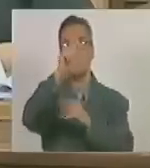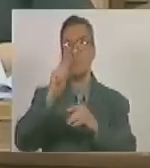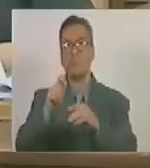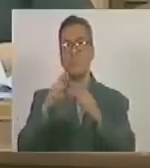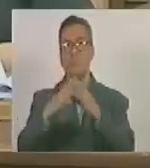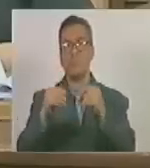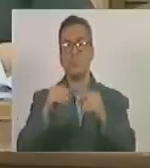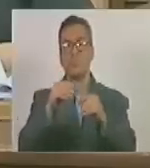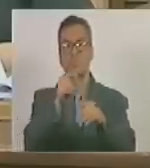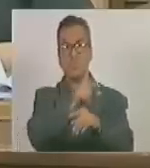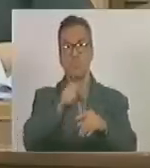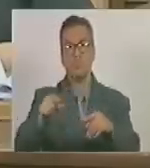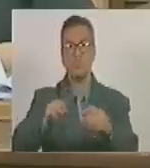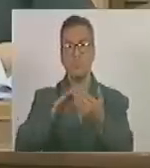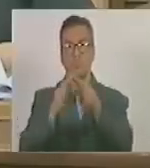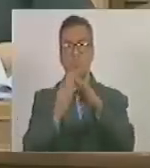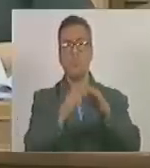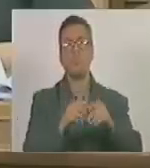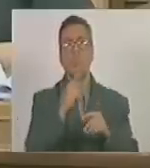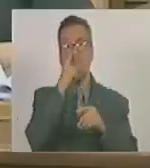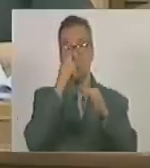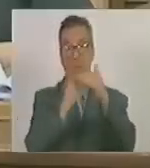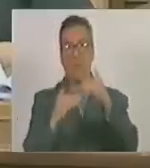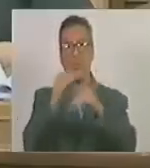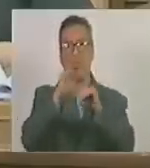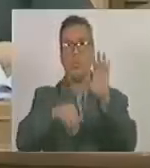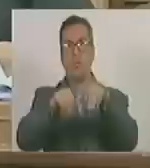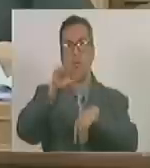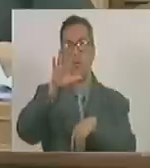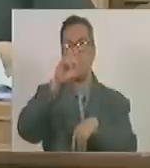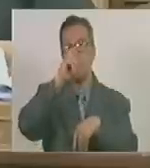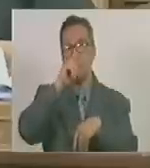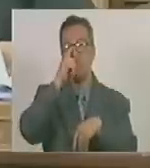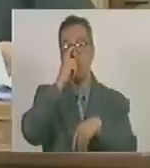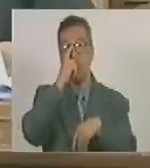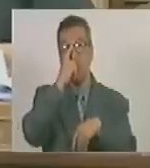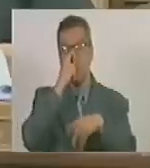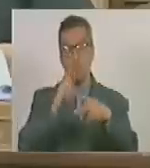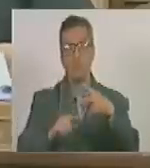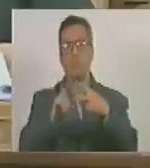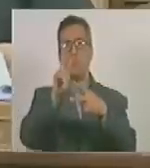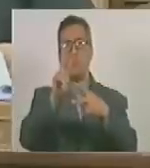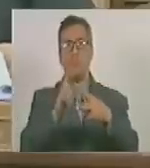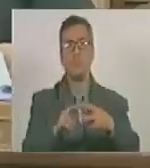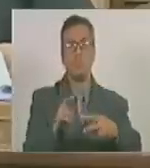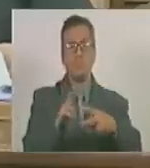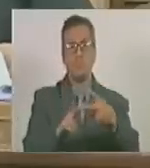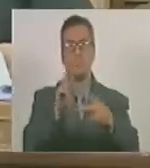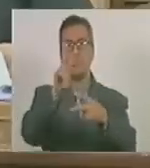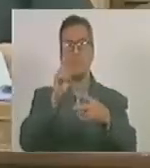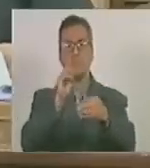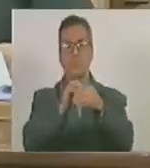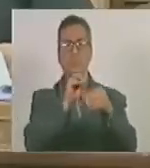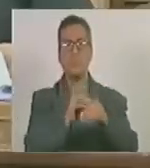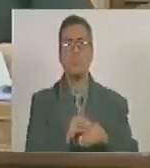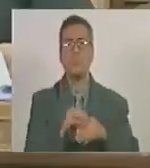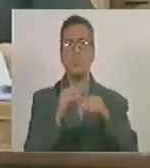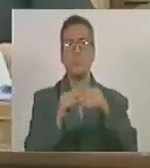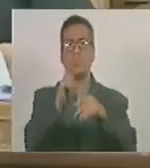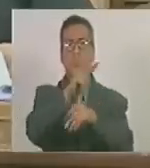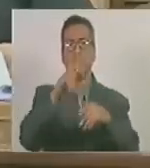de los habitantes de la comunidad, mayores de 15 años de edad. 2. Segunda convocatoria